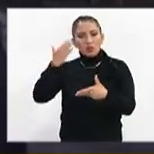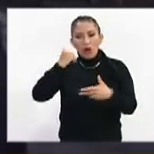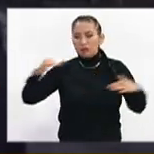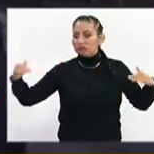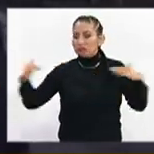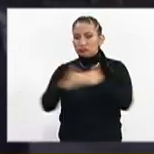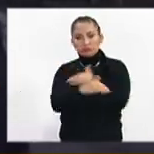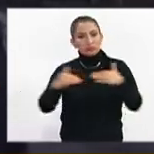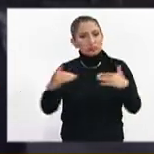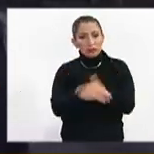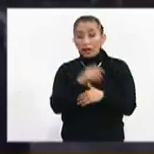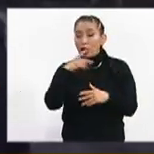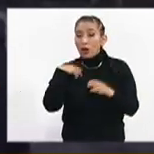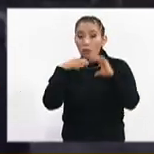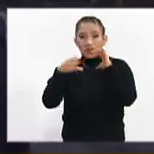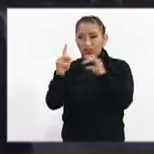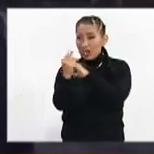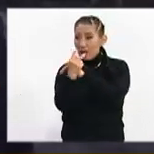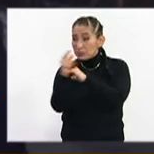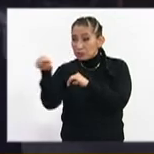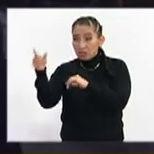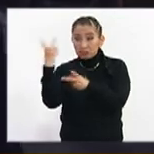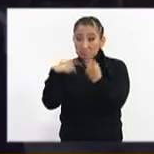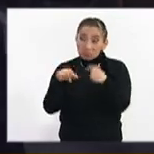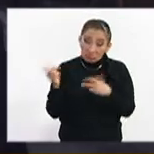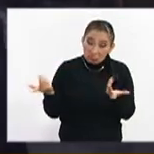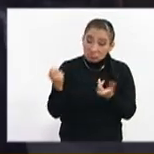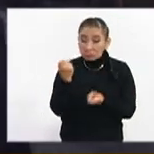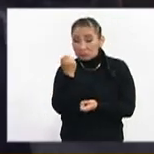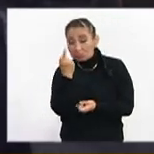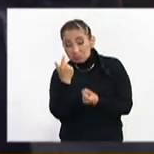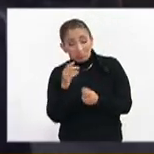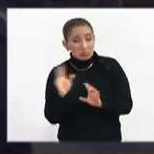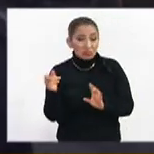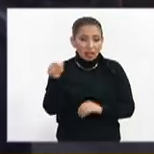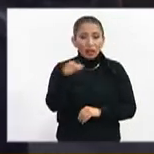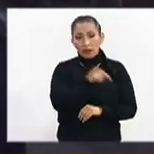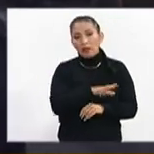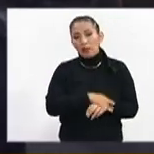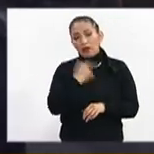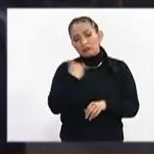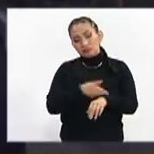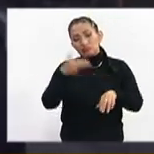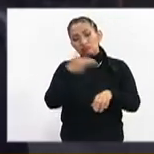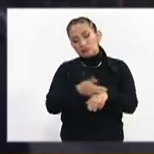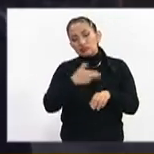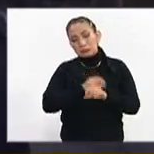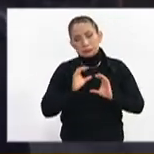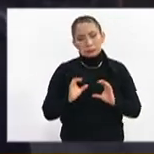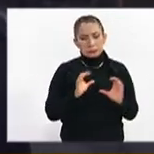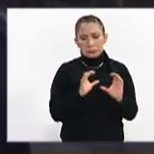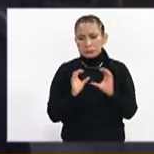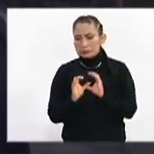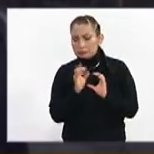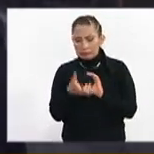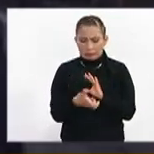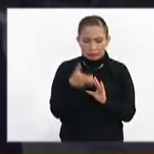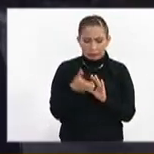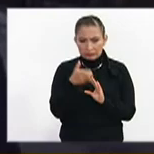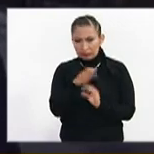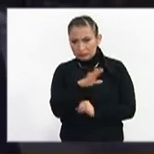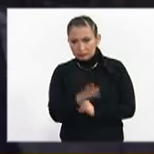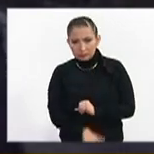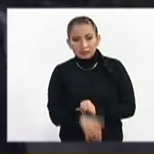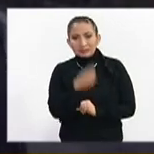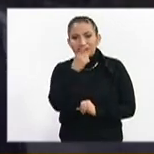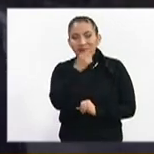acceso tampoco a los medios de comunicación, precisamente por estos procedimientos de la extracción de cuerpos.